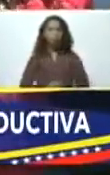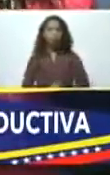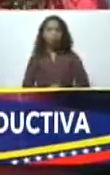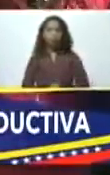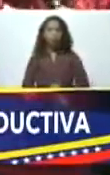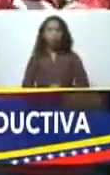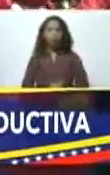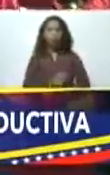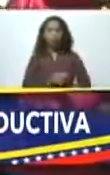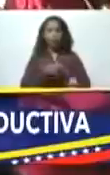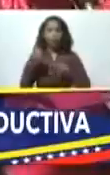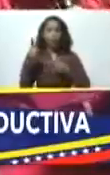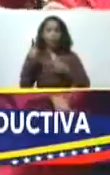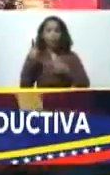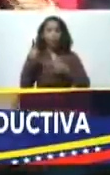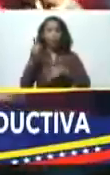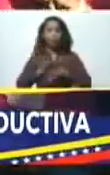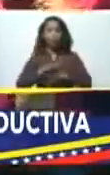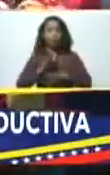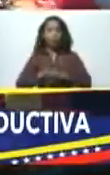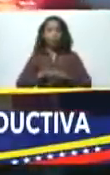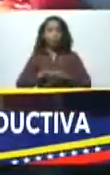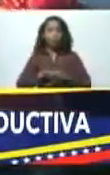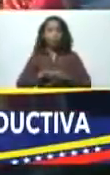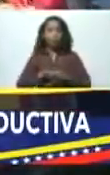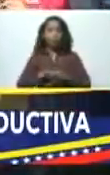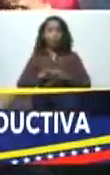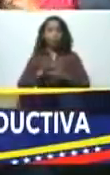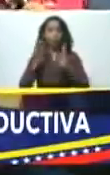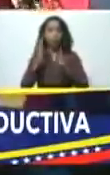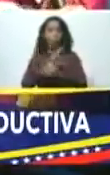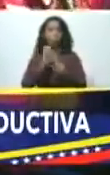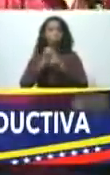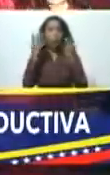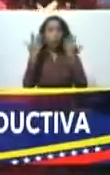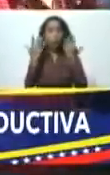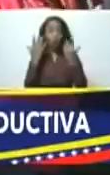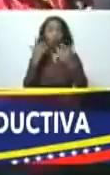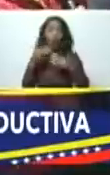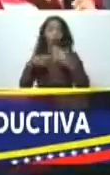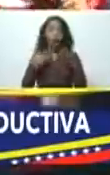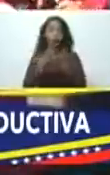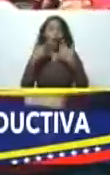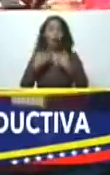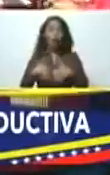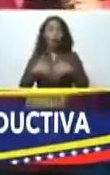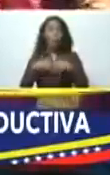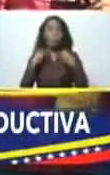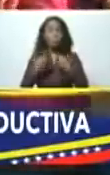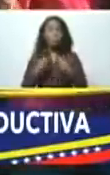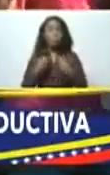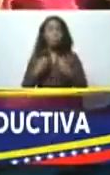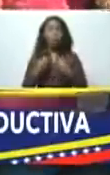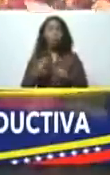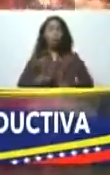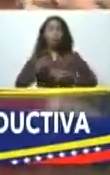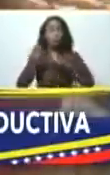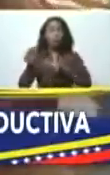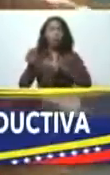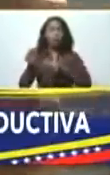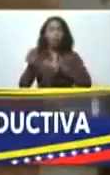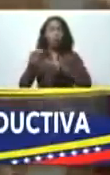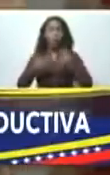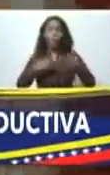han llevado desde lo que es la parte artesanal a lo industrial para brindarnos